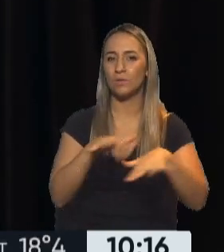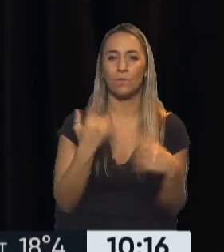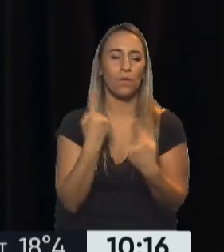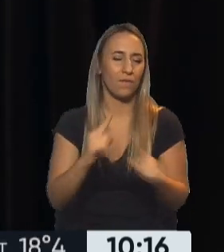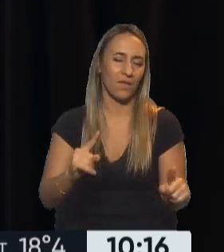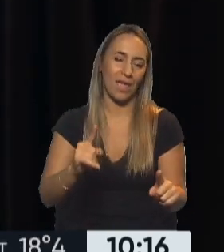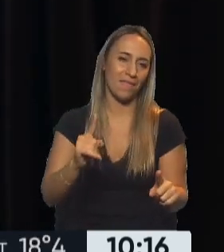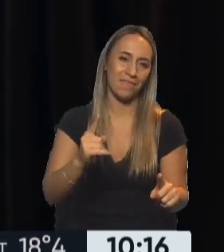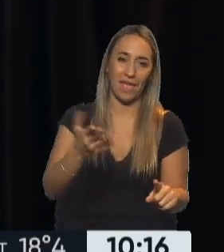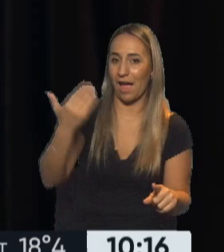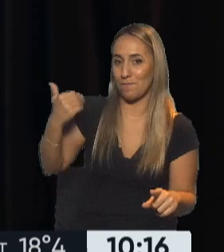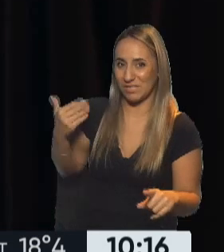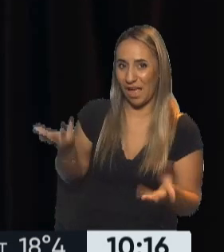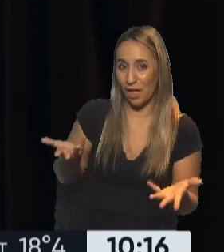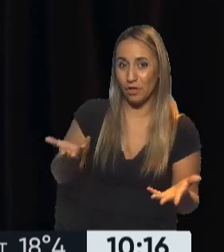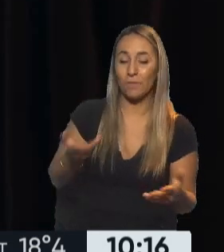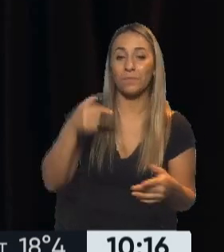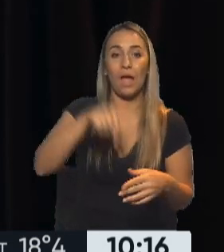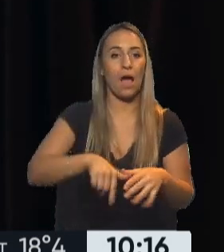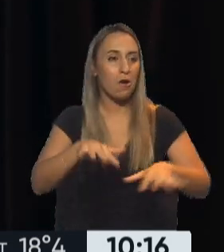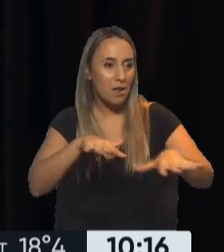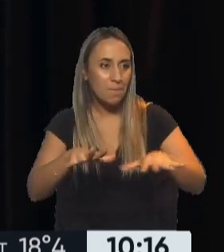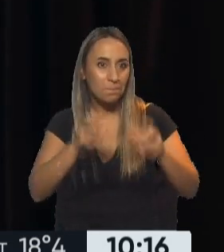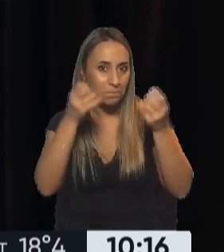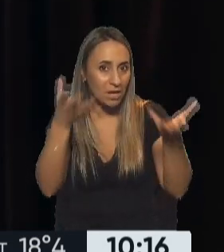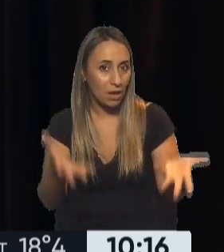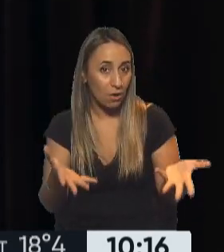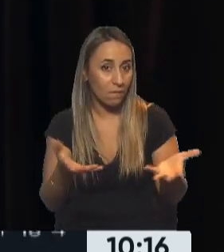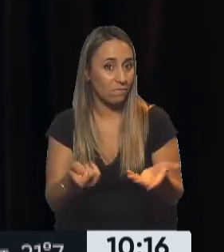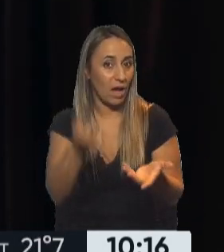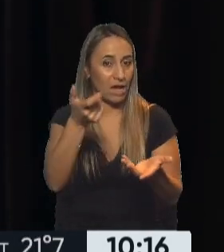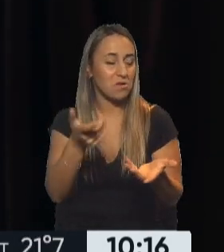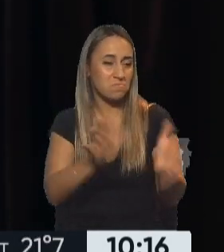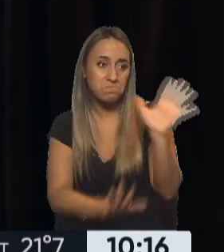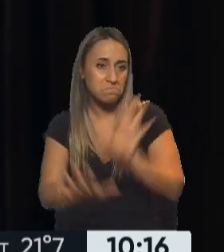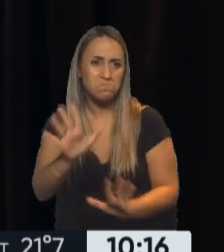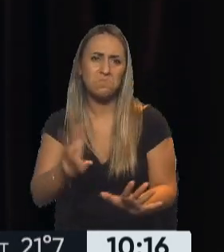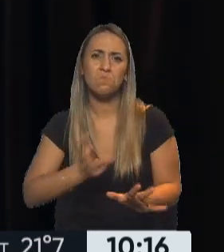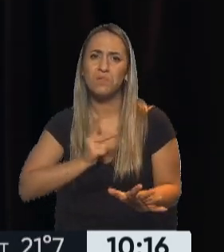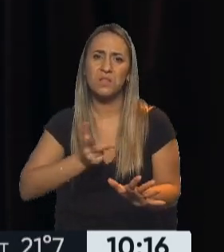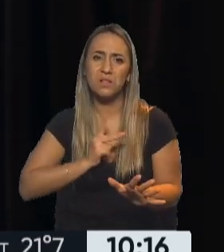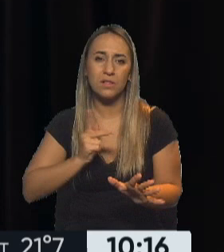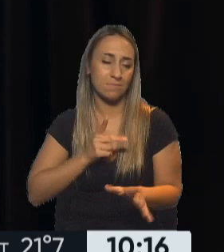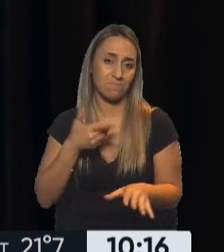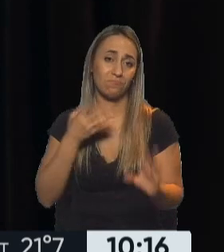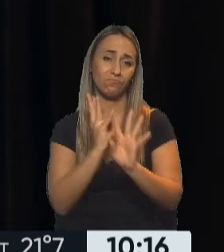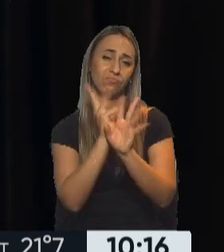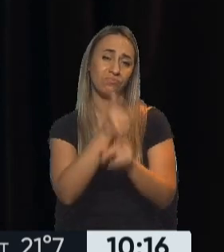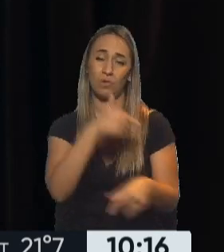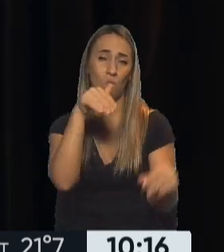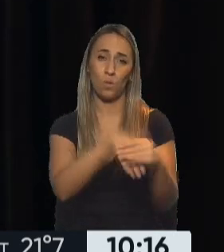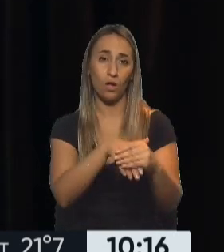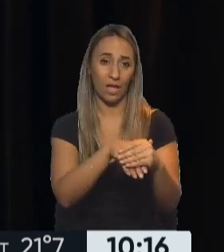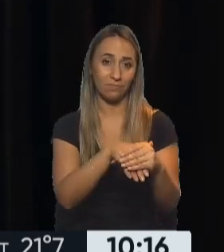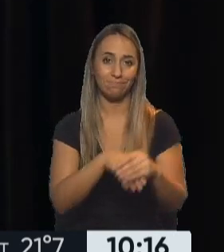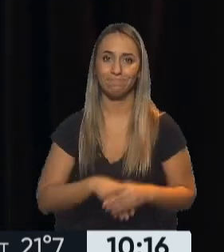teníamos la vez pasada, así que eso facilita muchísimo poder ejercer el derecho y la obligación